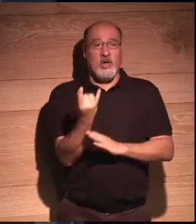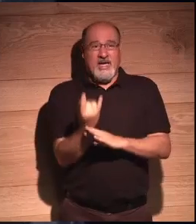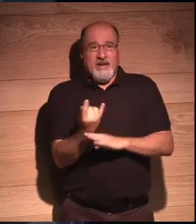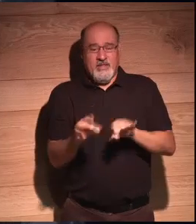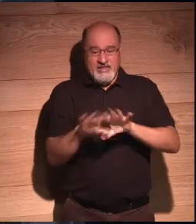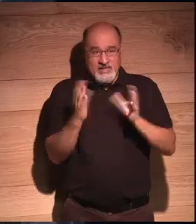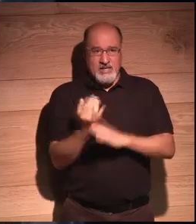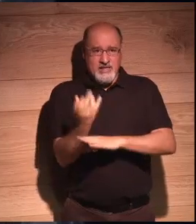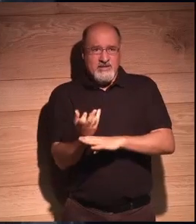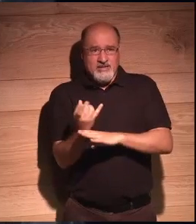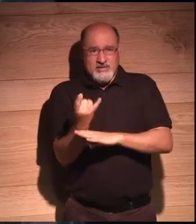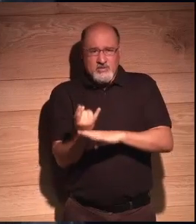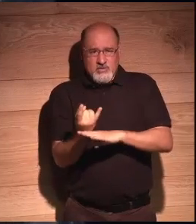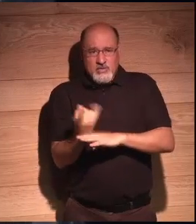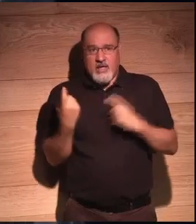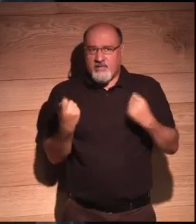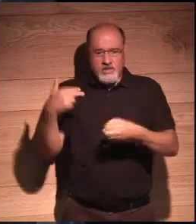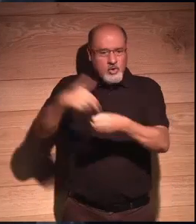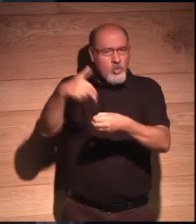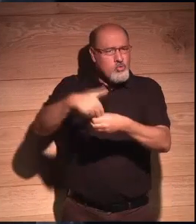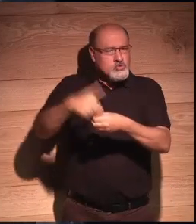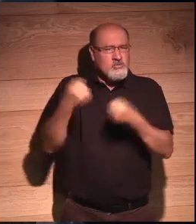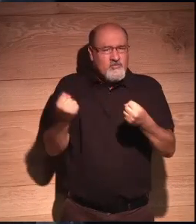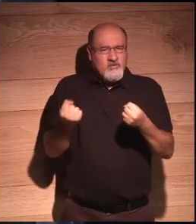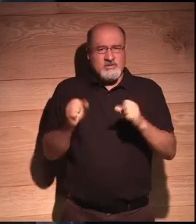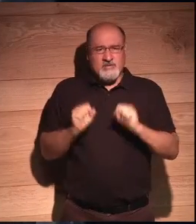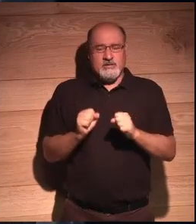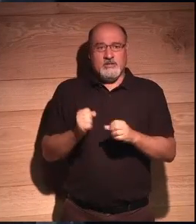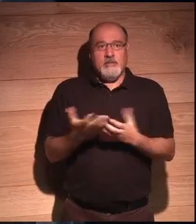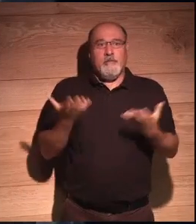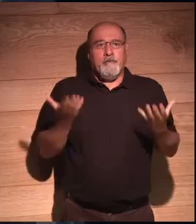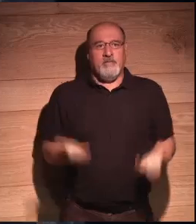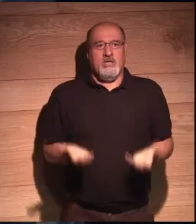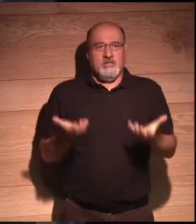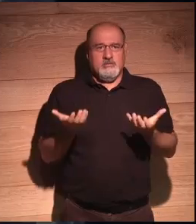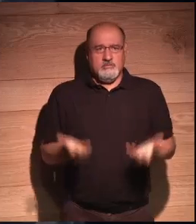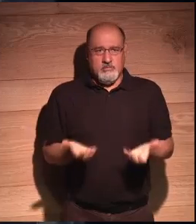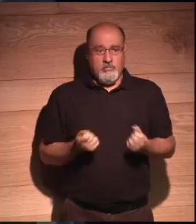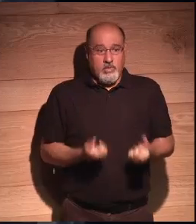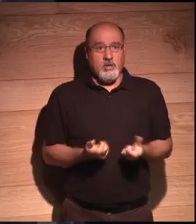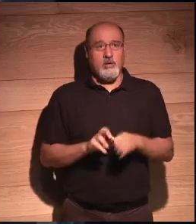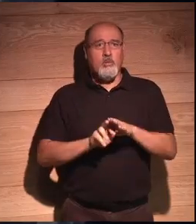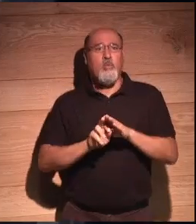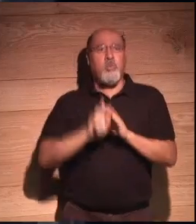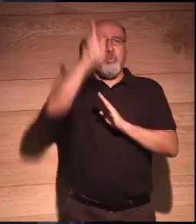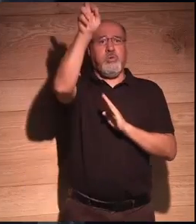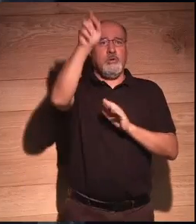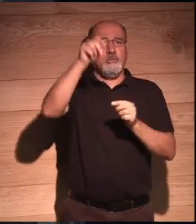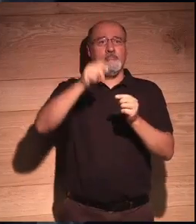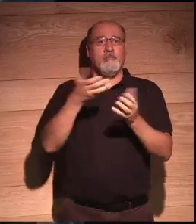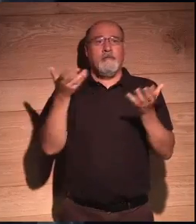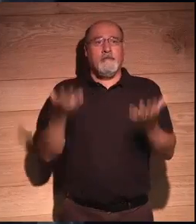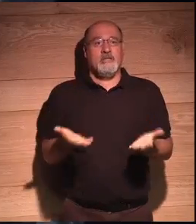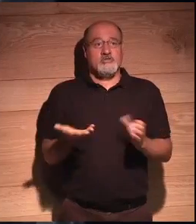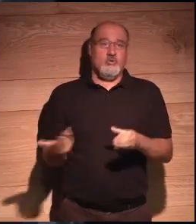necesitas energía, necesitas combustible. Pero esa energía, ese combustible pesa. Es decir, para subir más